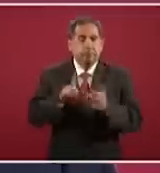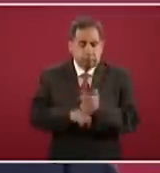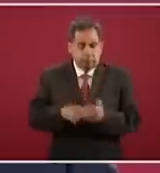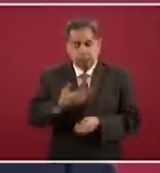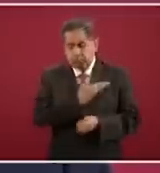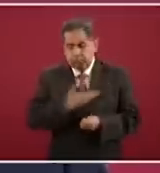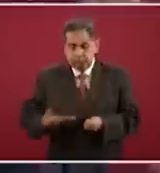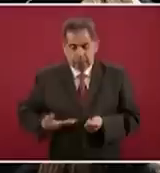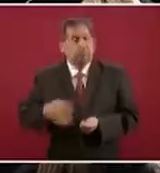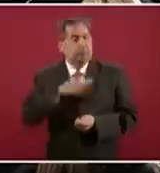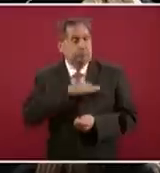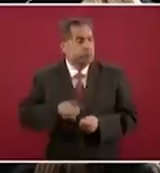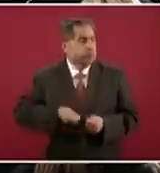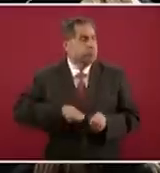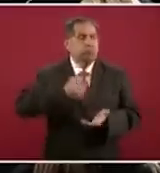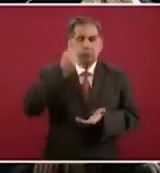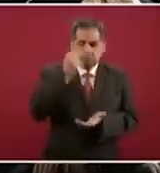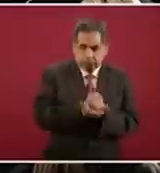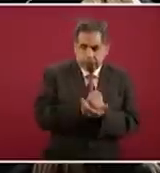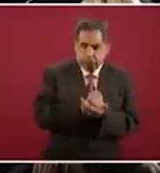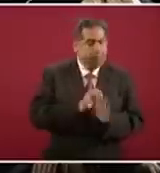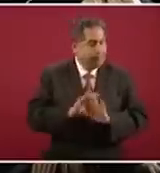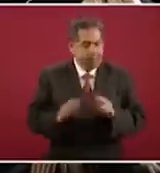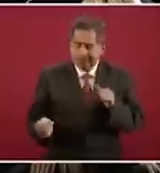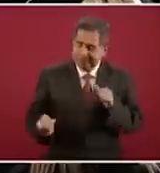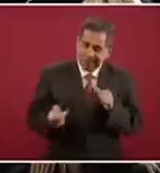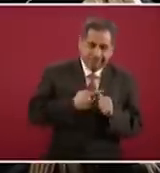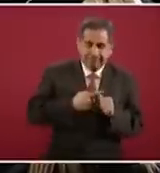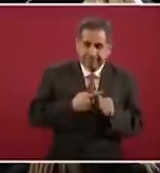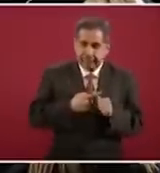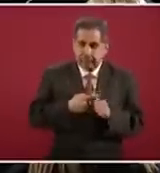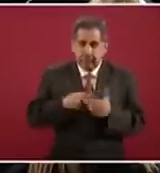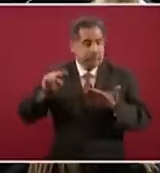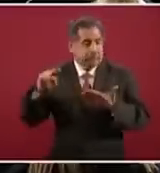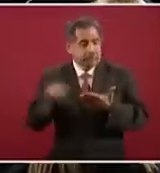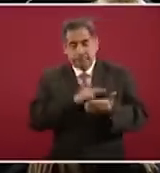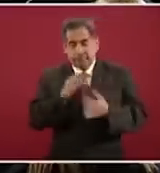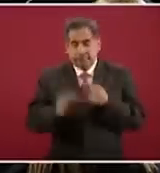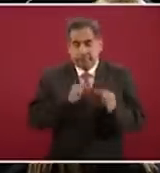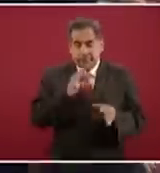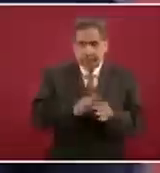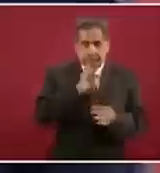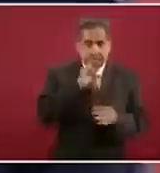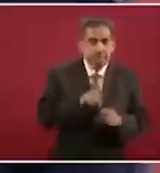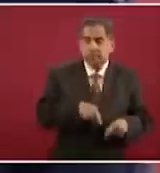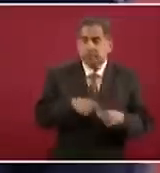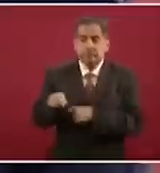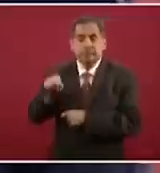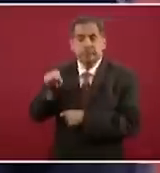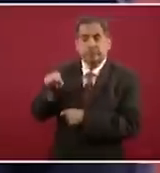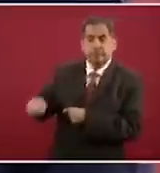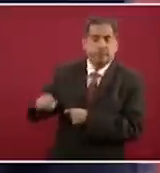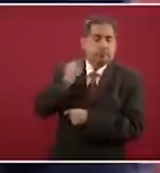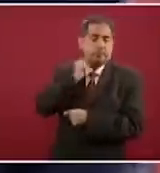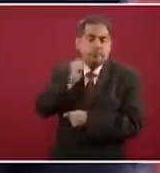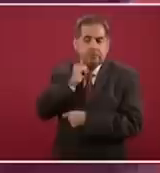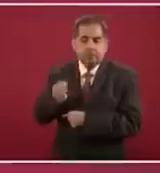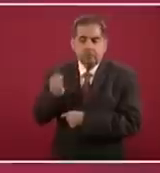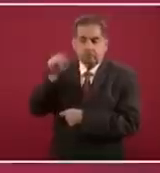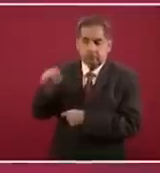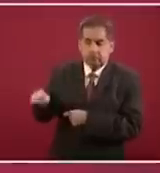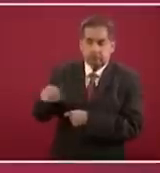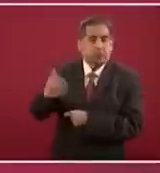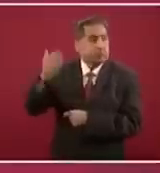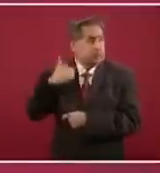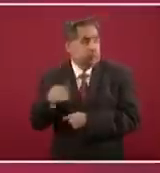Ejecutivo, antes de nada, antes de firmar, que se consulte al Senado. Y se ha venido